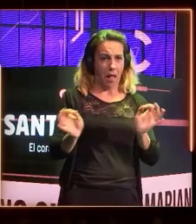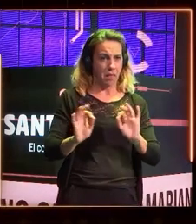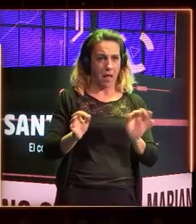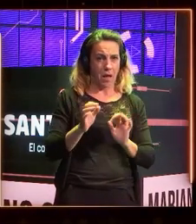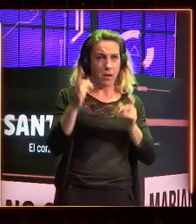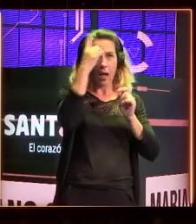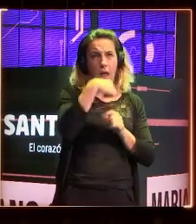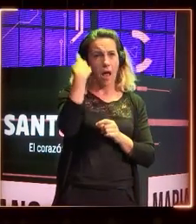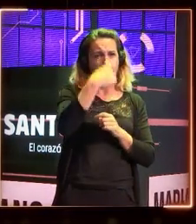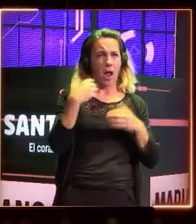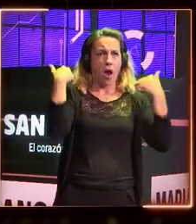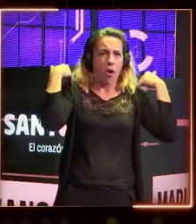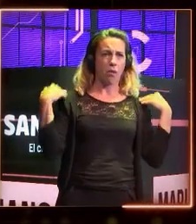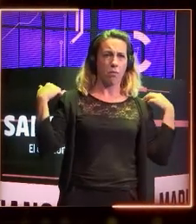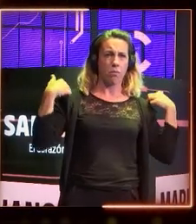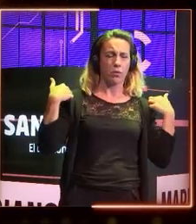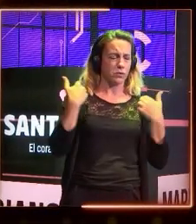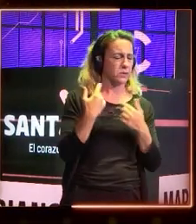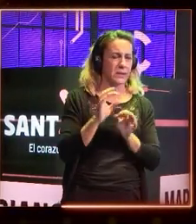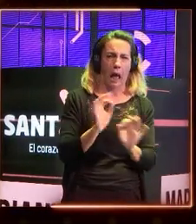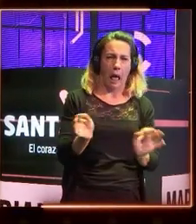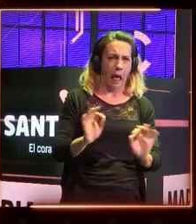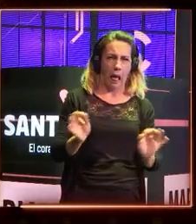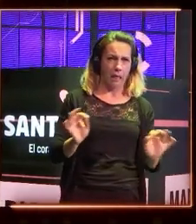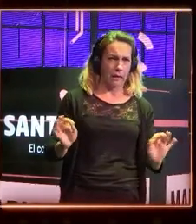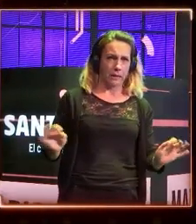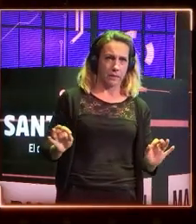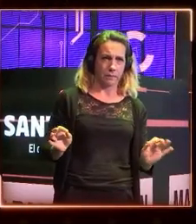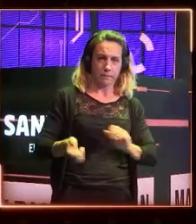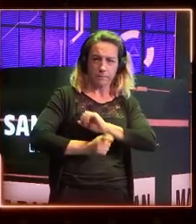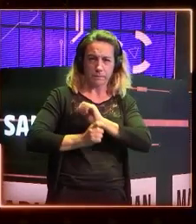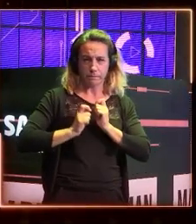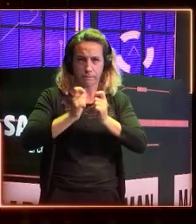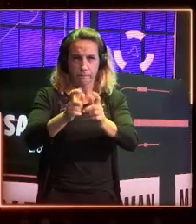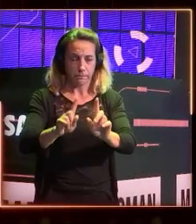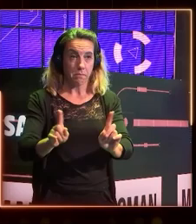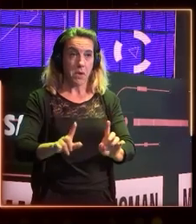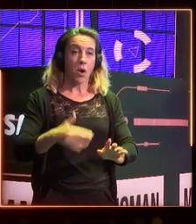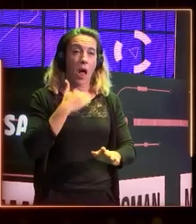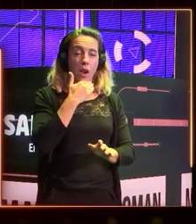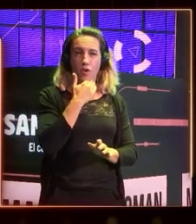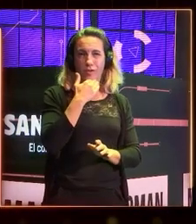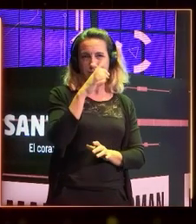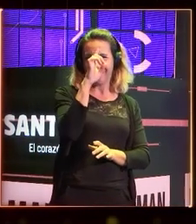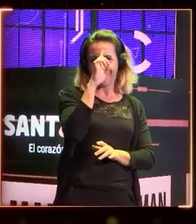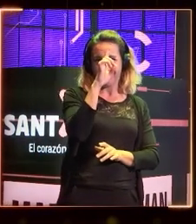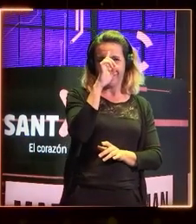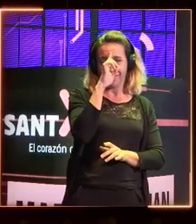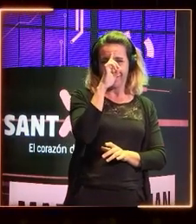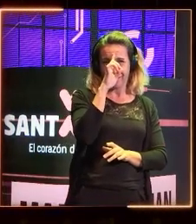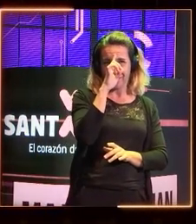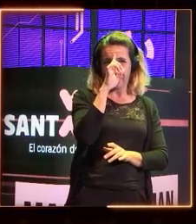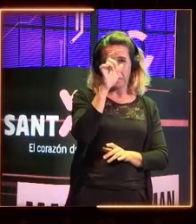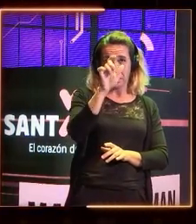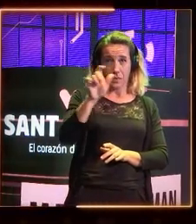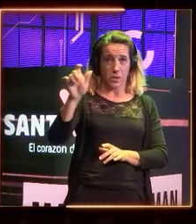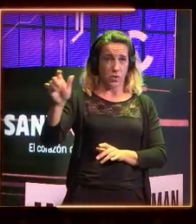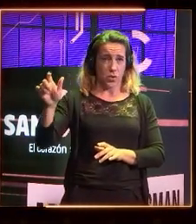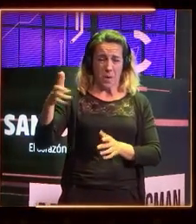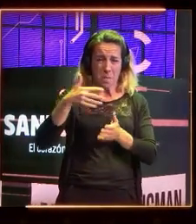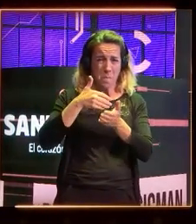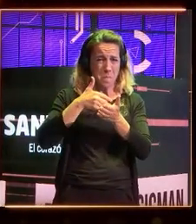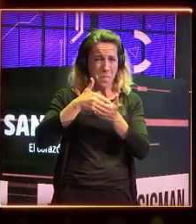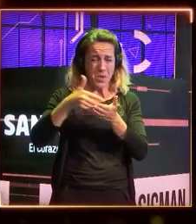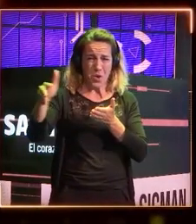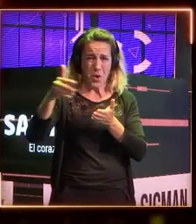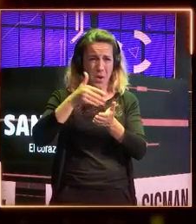ni la cara ni los hombros en la dirección en la cual iba a sacar Pero había algo que se le escapaba que nadie vio y cuando digo nadie digo los millones de